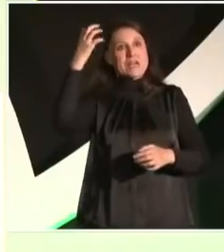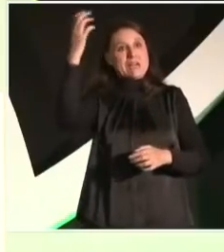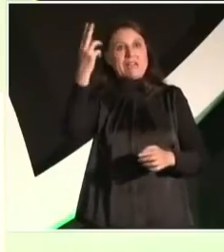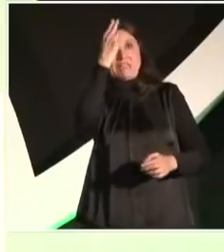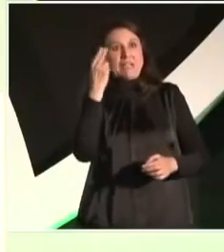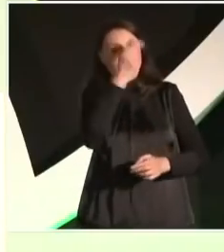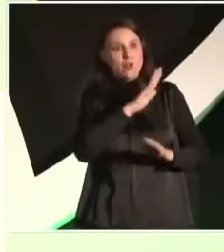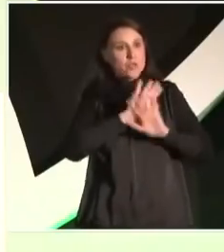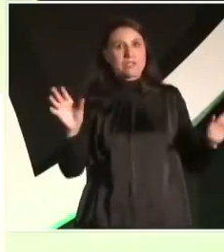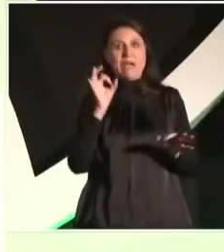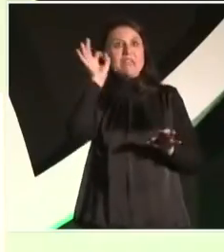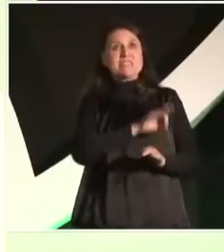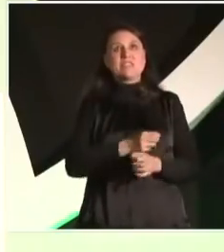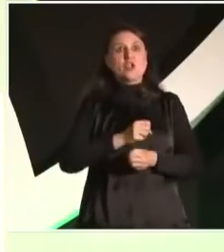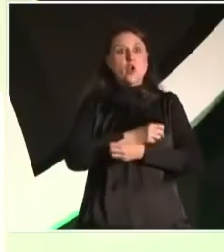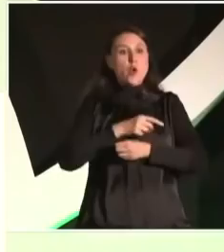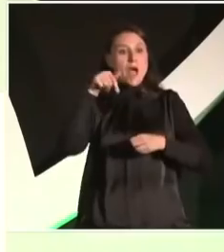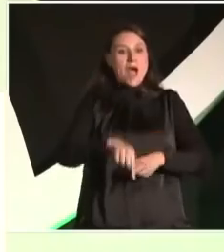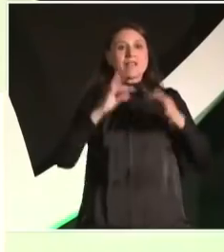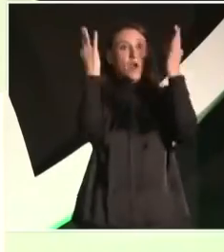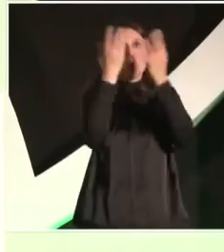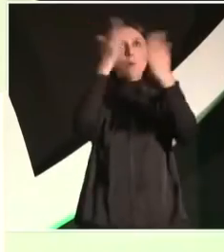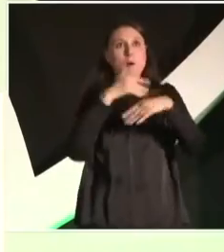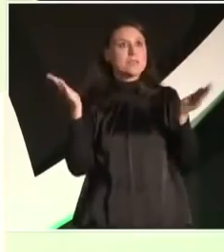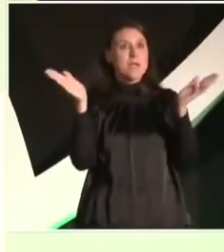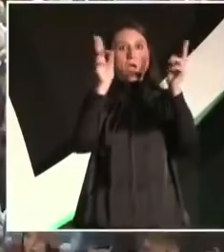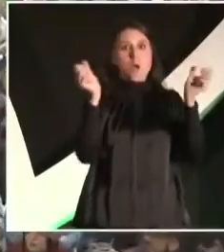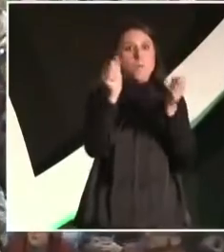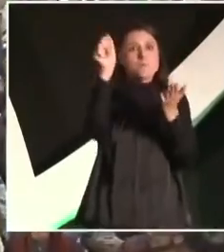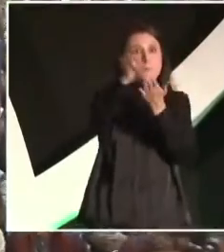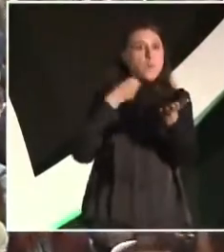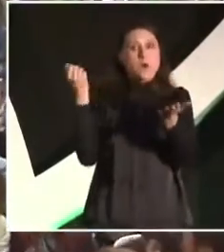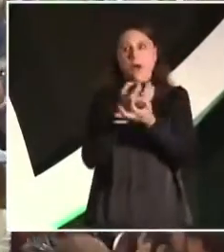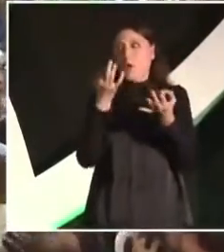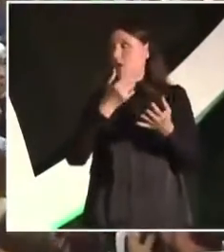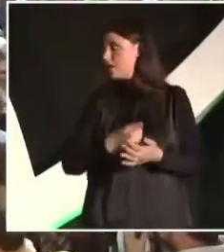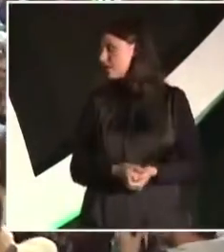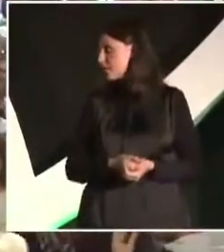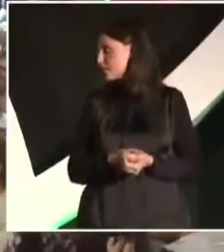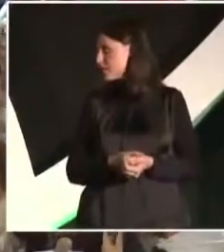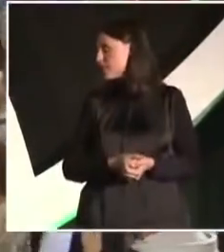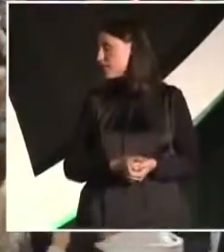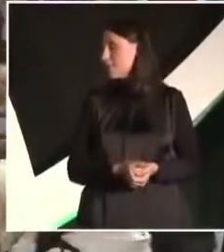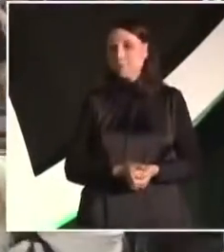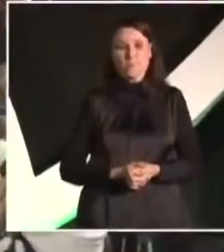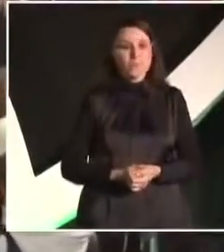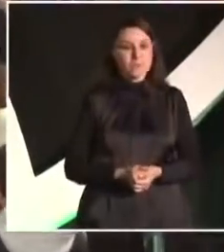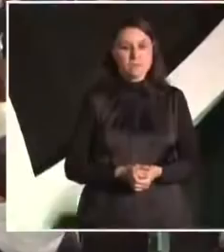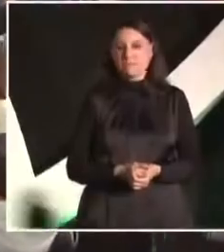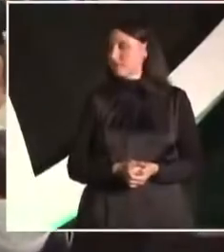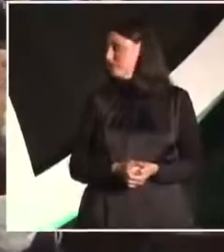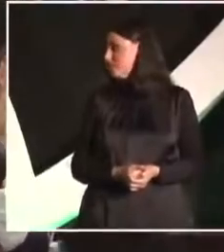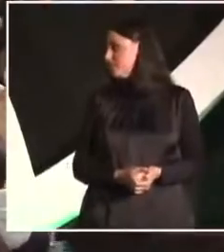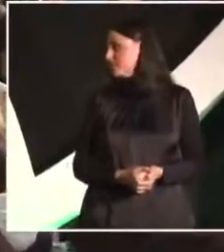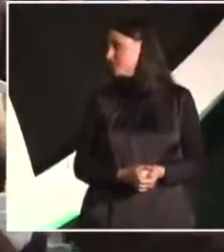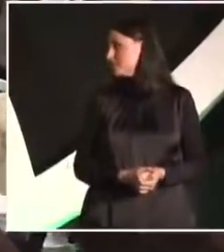de esplendor cordobés, los que fuimos capital cultural de Europa. Quieren que se nos olvide Averroes. Quieren que se